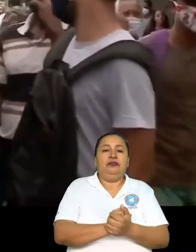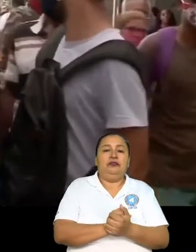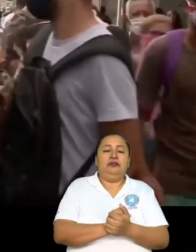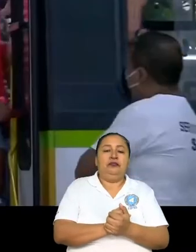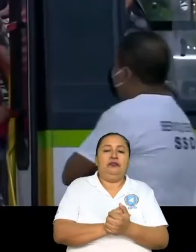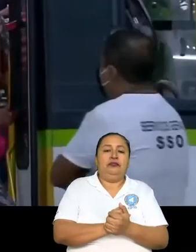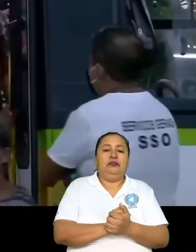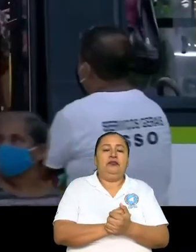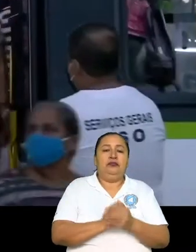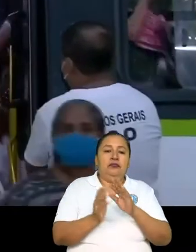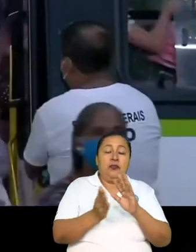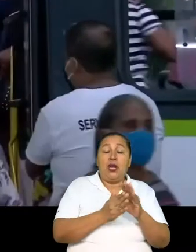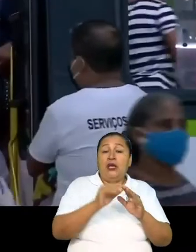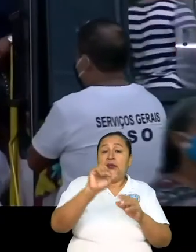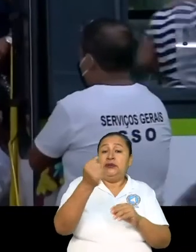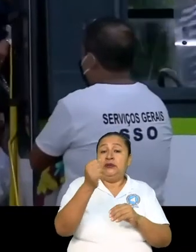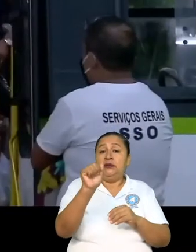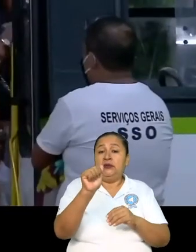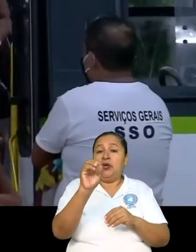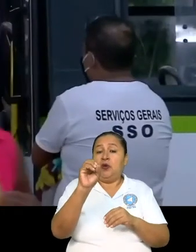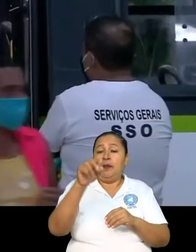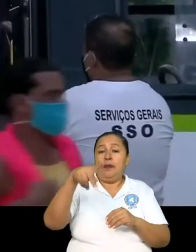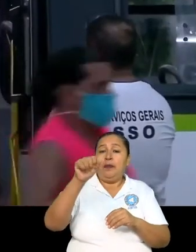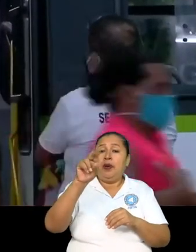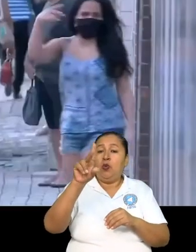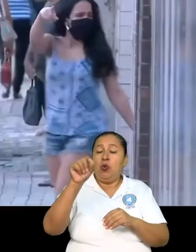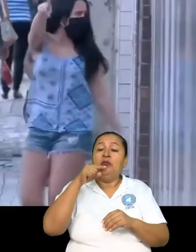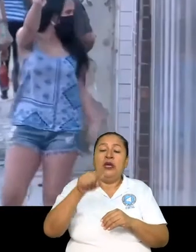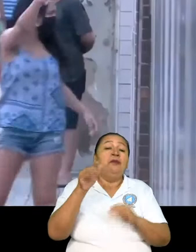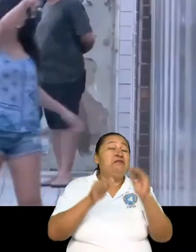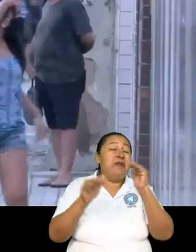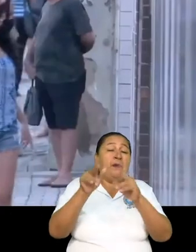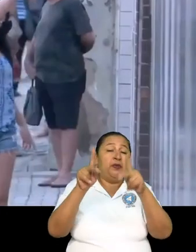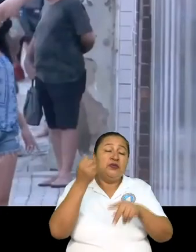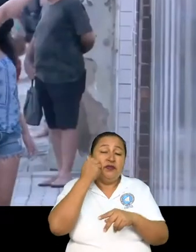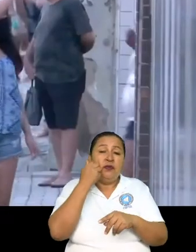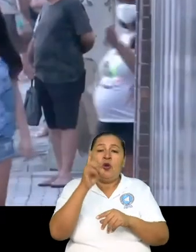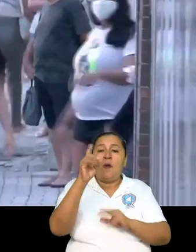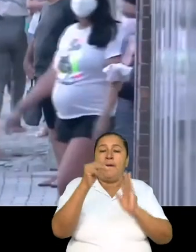El estado de Sao Paulo sigue siendo la región con más casos confirmados,